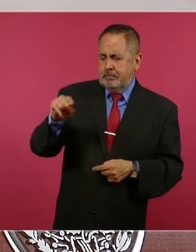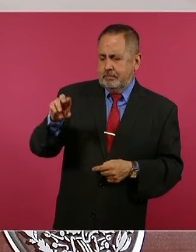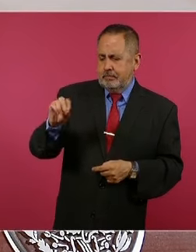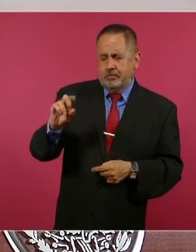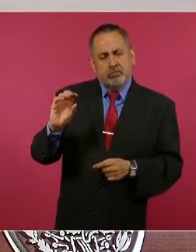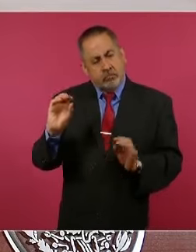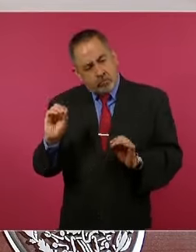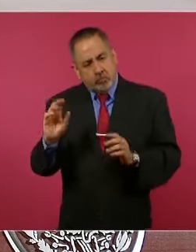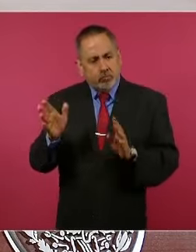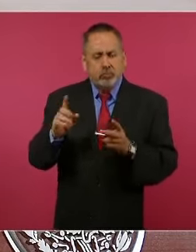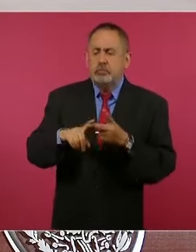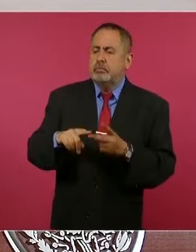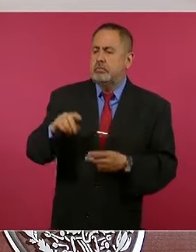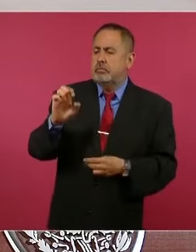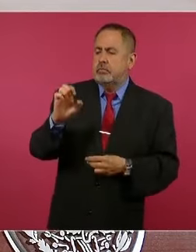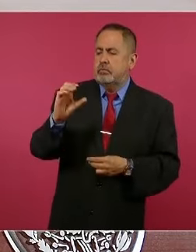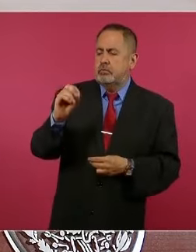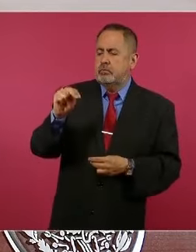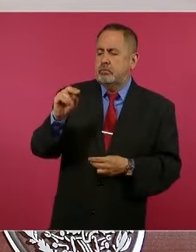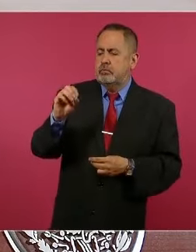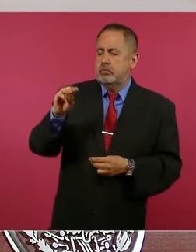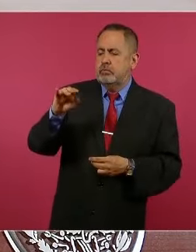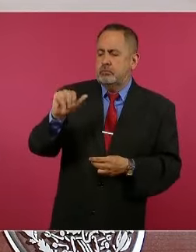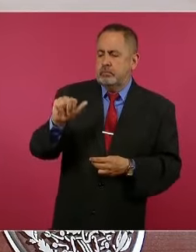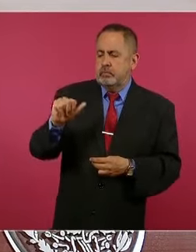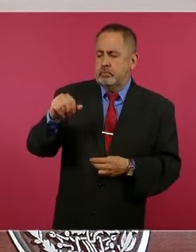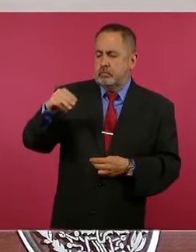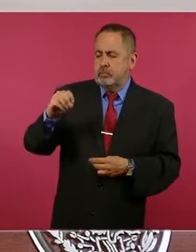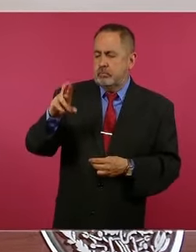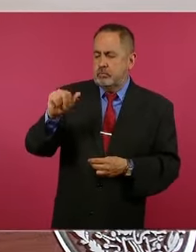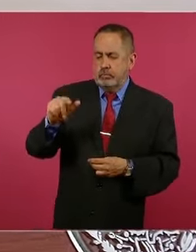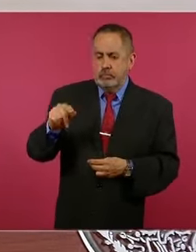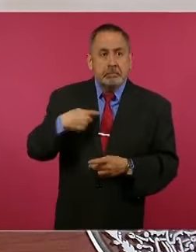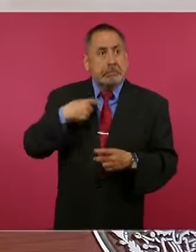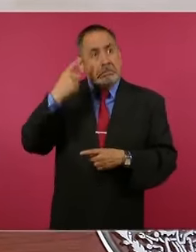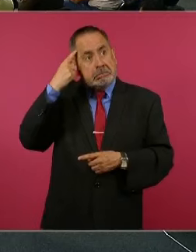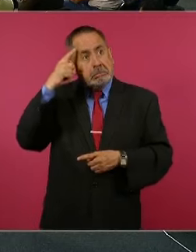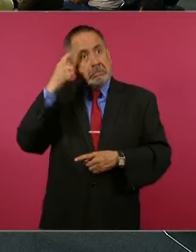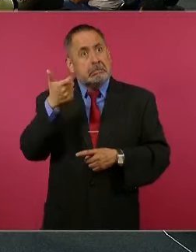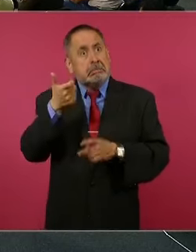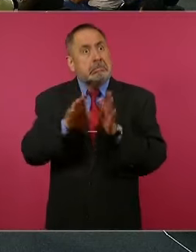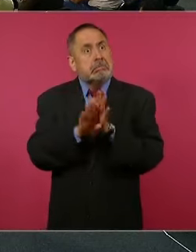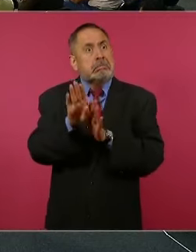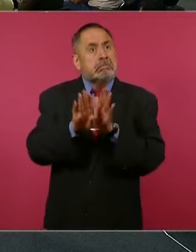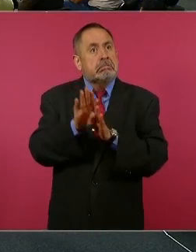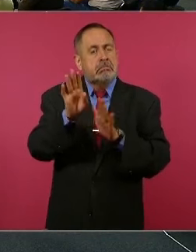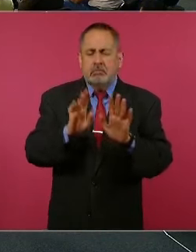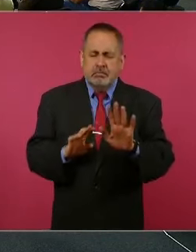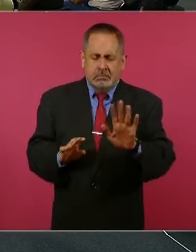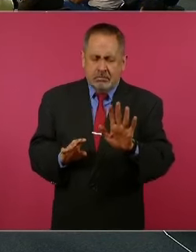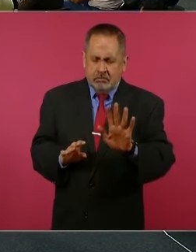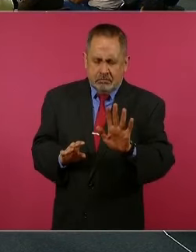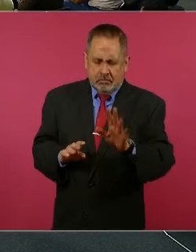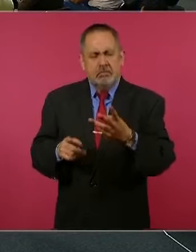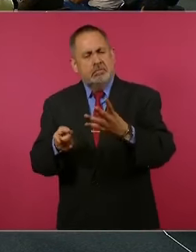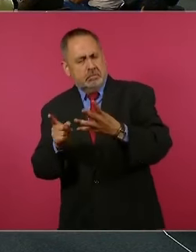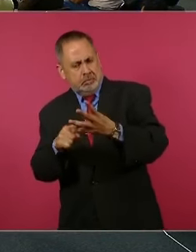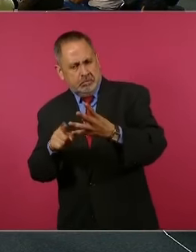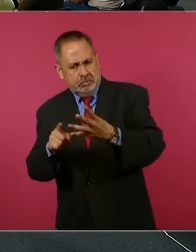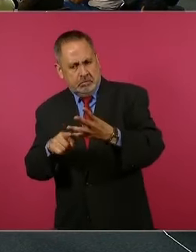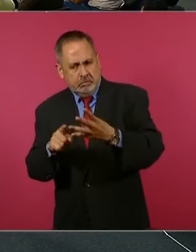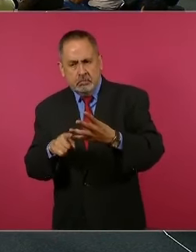moral o sea no pensar solo en crecimiento económico también En